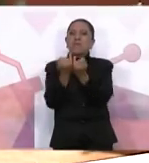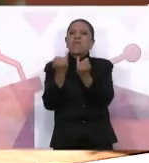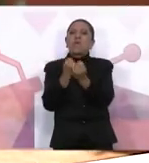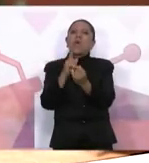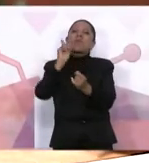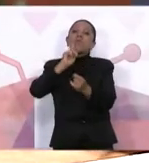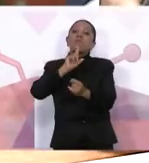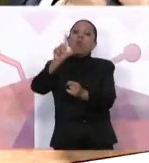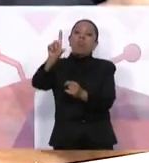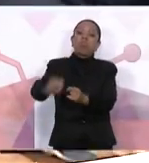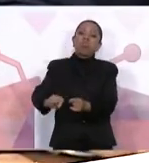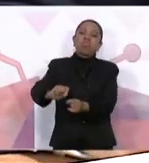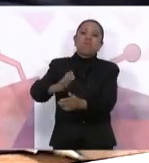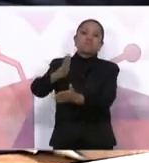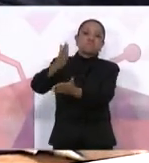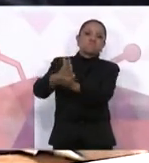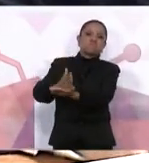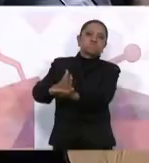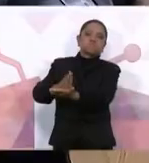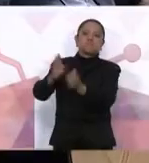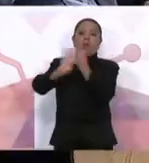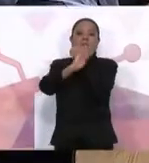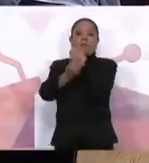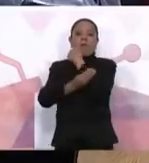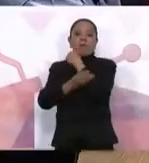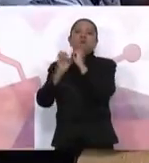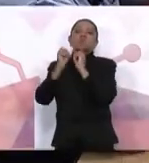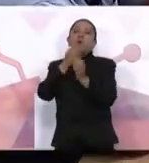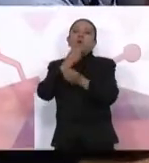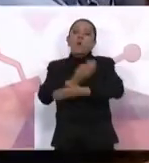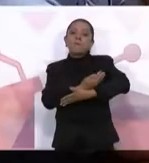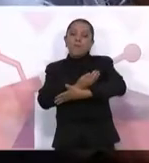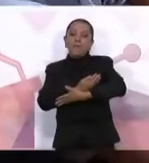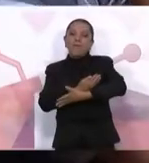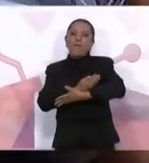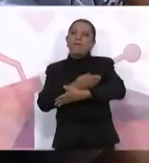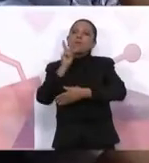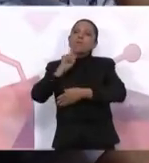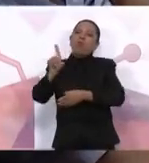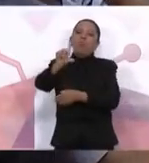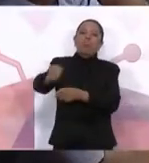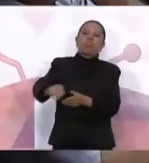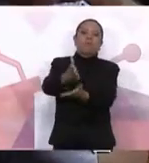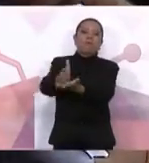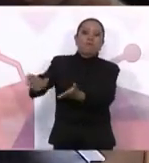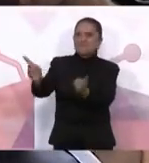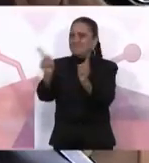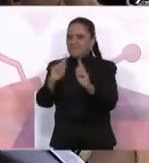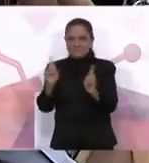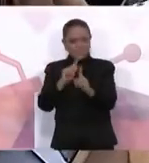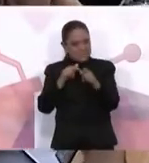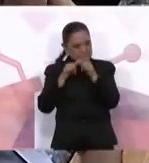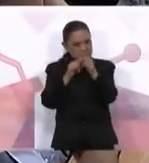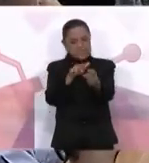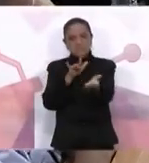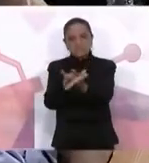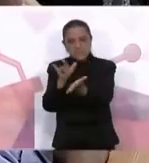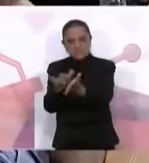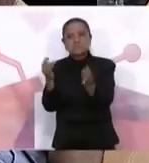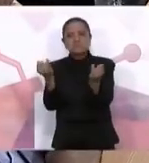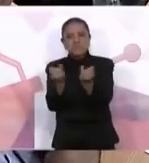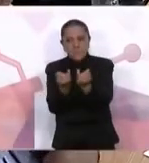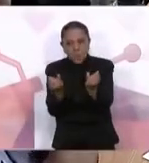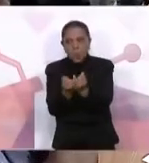la gestación y el apoyo a las guarderías bien gracias candidato mario rojas le quedan todavía 30 segundos